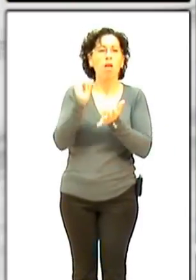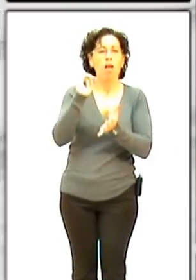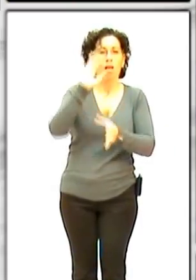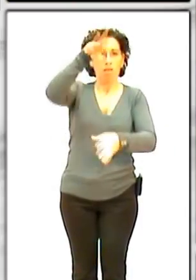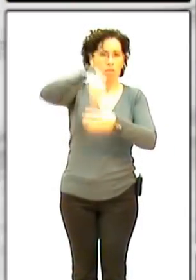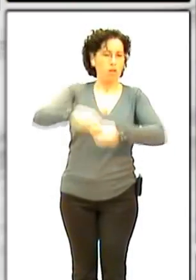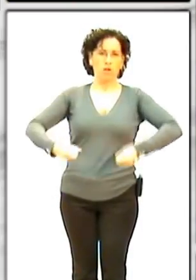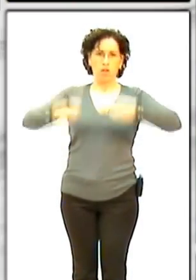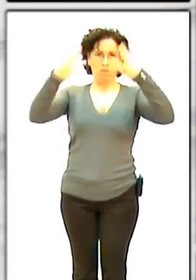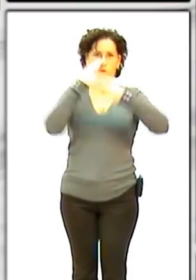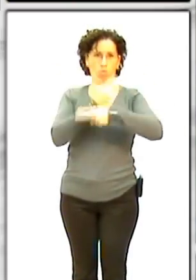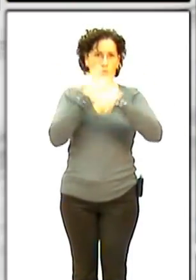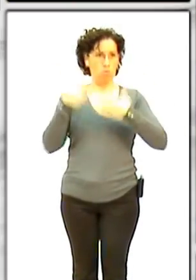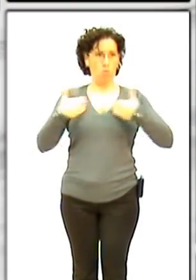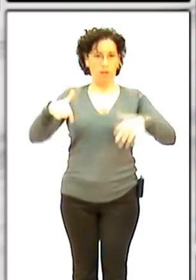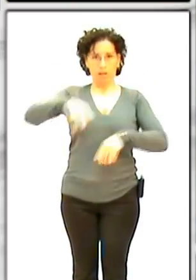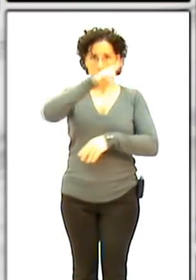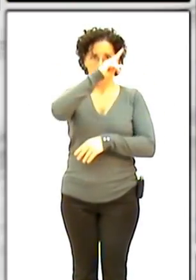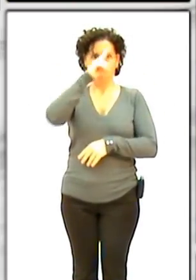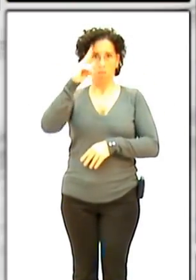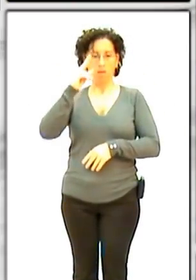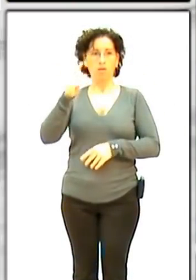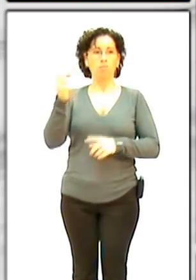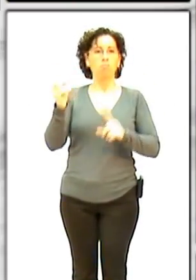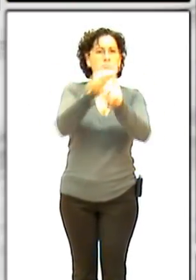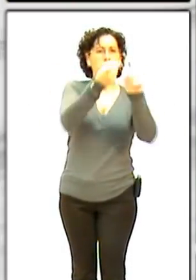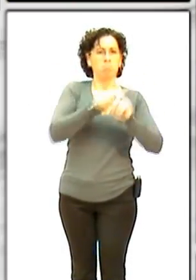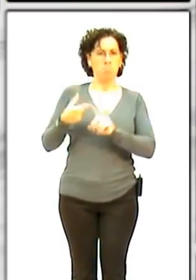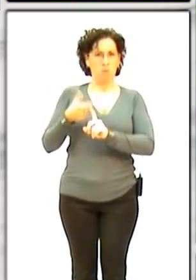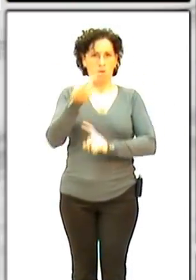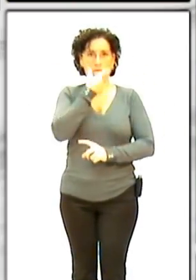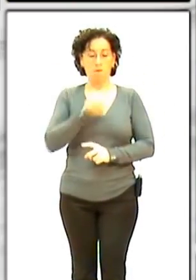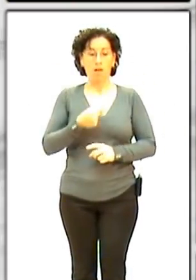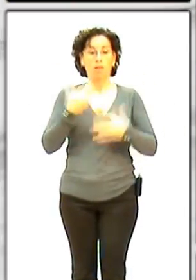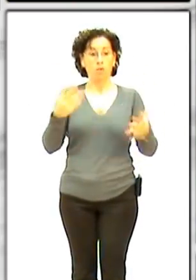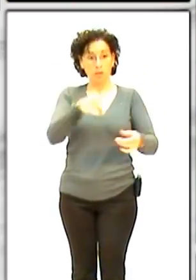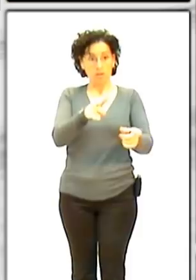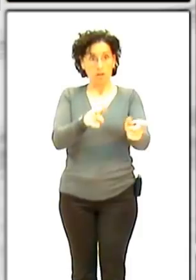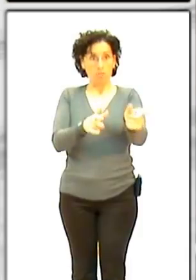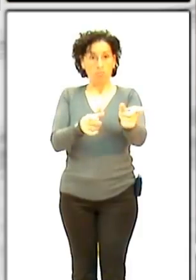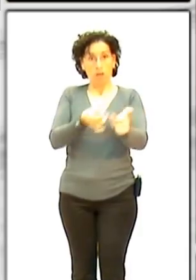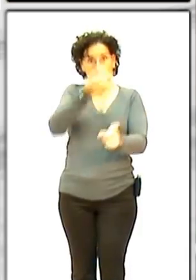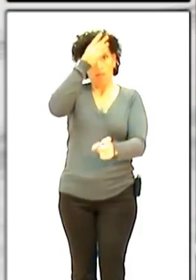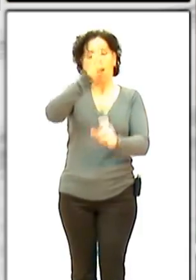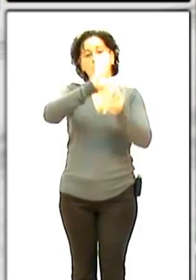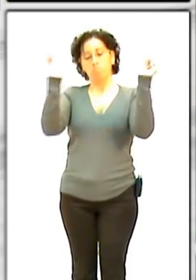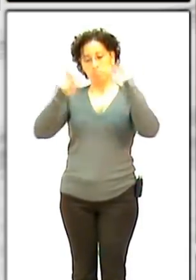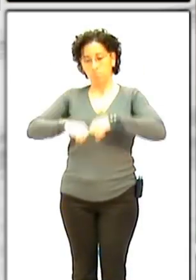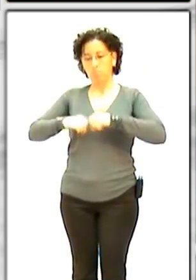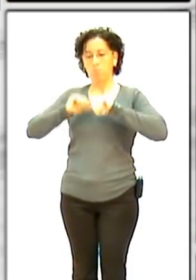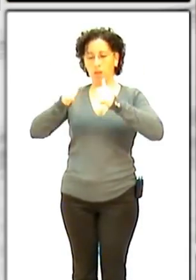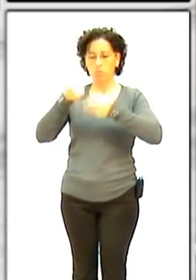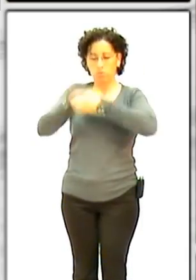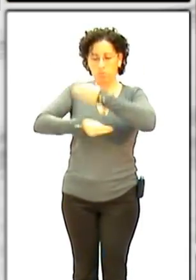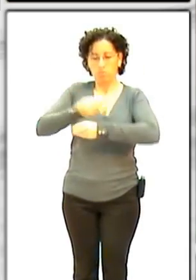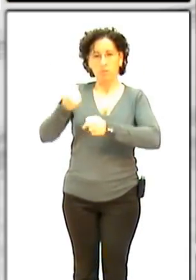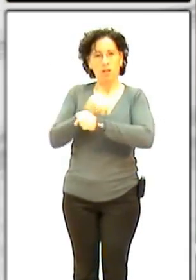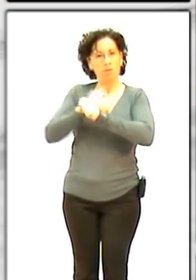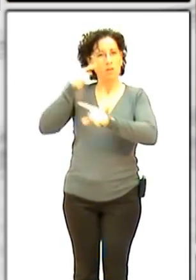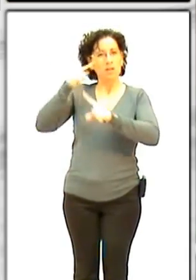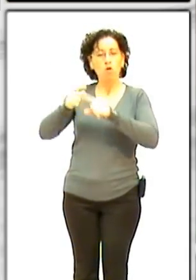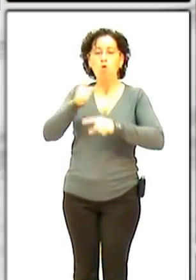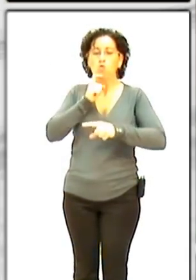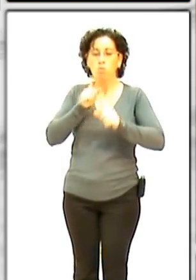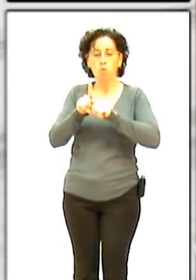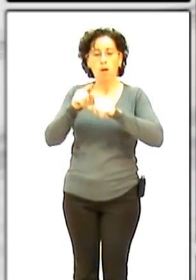públicos de Madrid y con esa premisa empezamos a desarrollar un árbol de navegación en el que